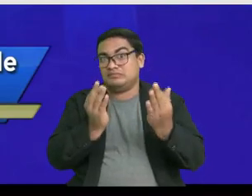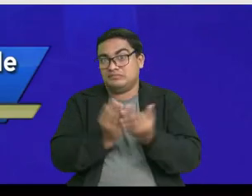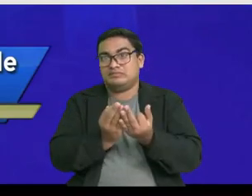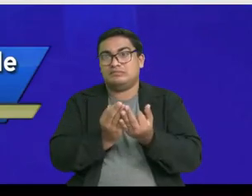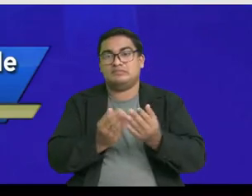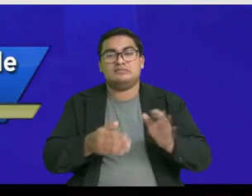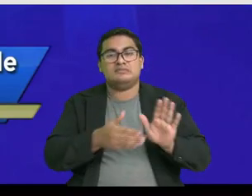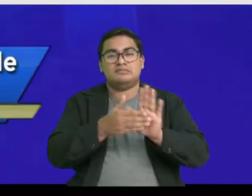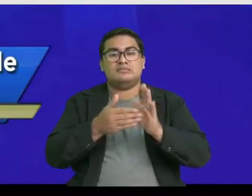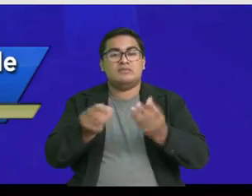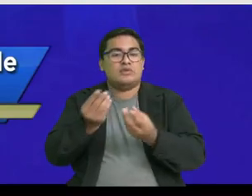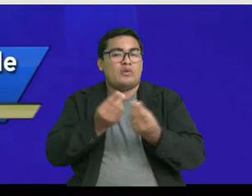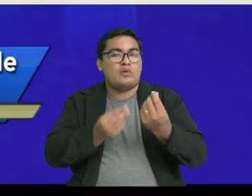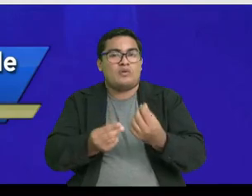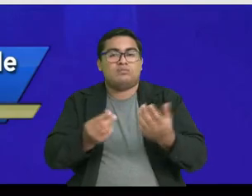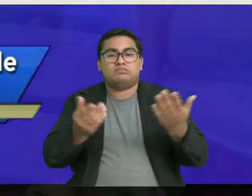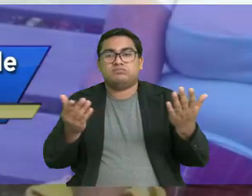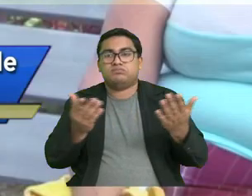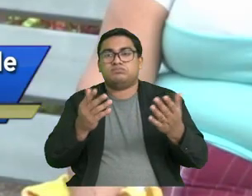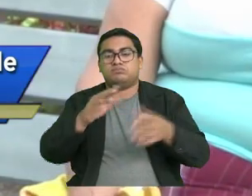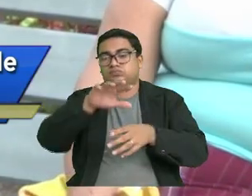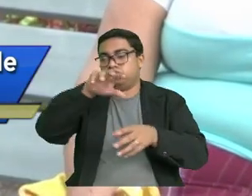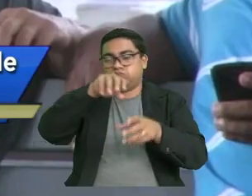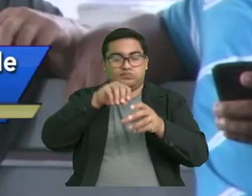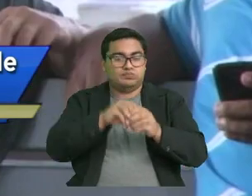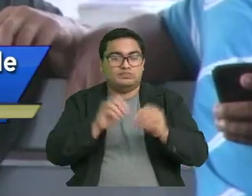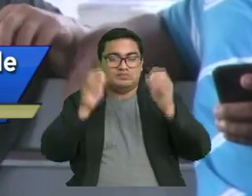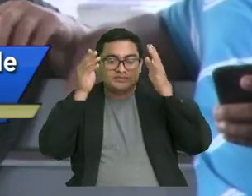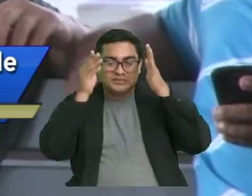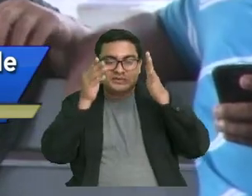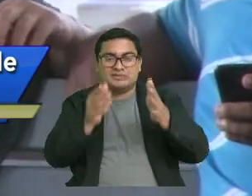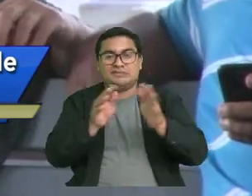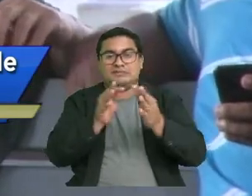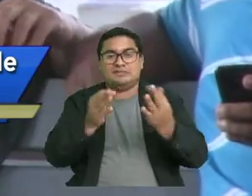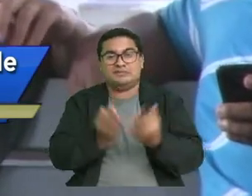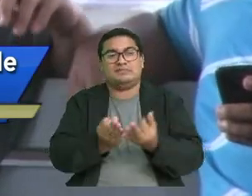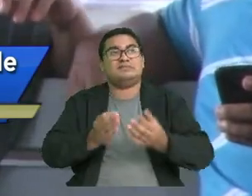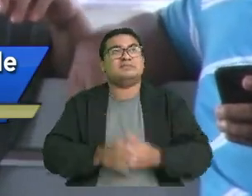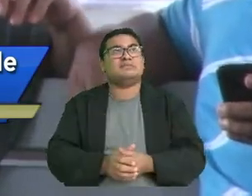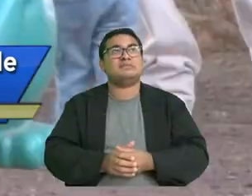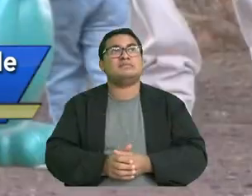El modelo económico, incluyente, el centro es la familia.